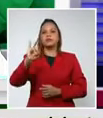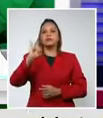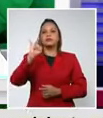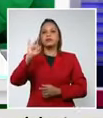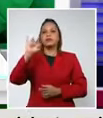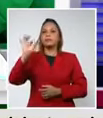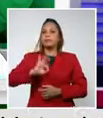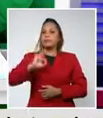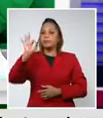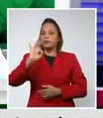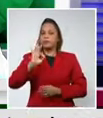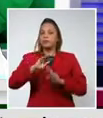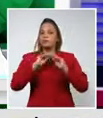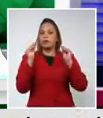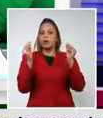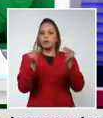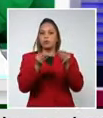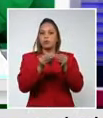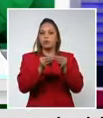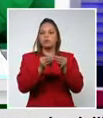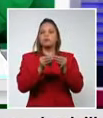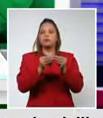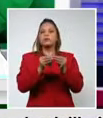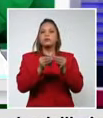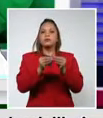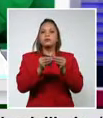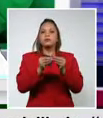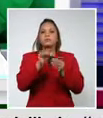y se acumulan un total de